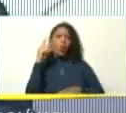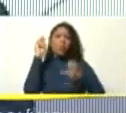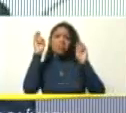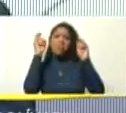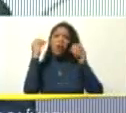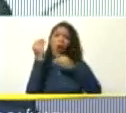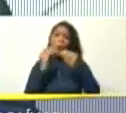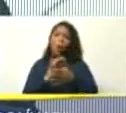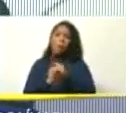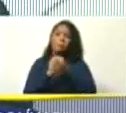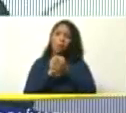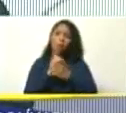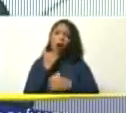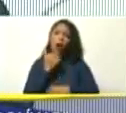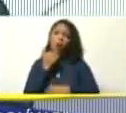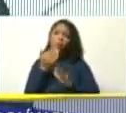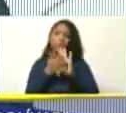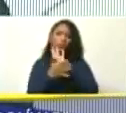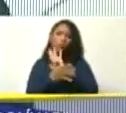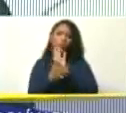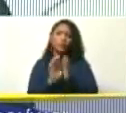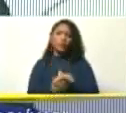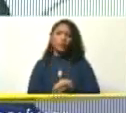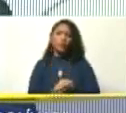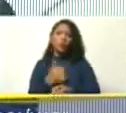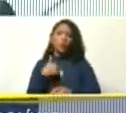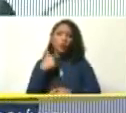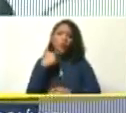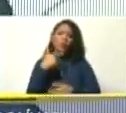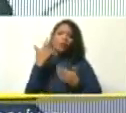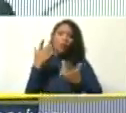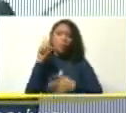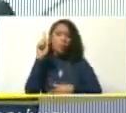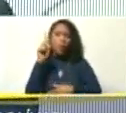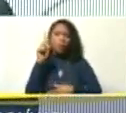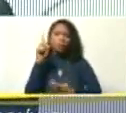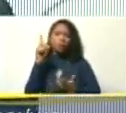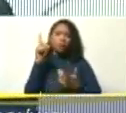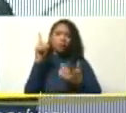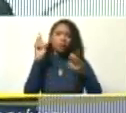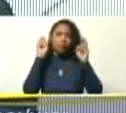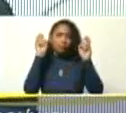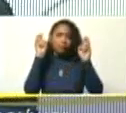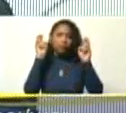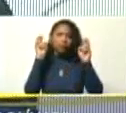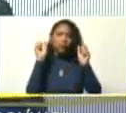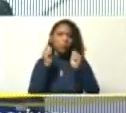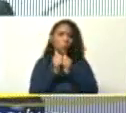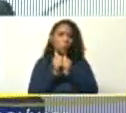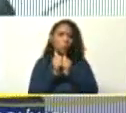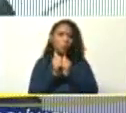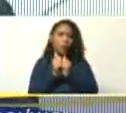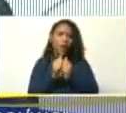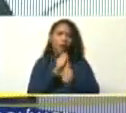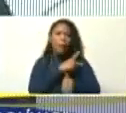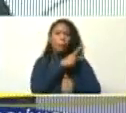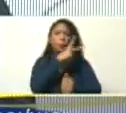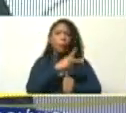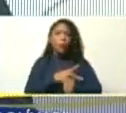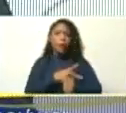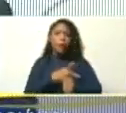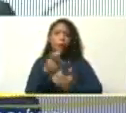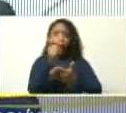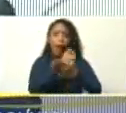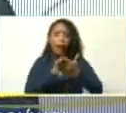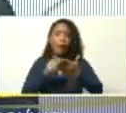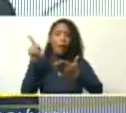de fraternidad y de, yo diría que de una empatía con el poeta que escribe